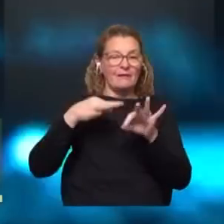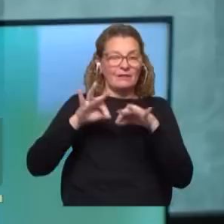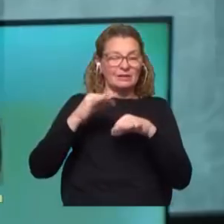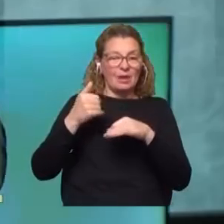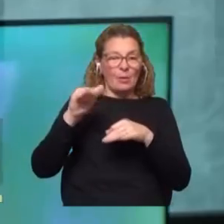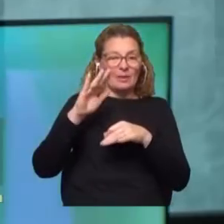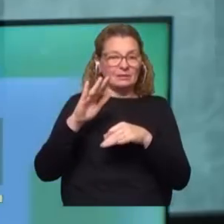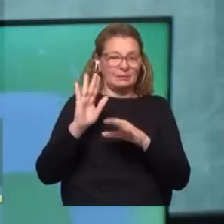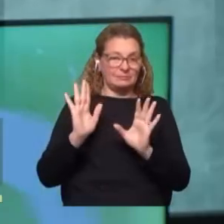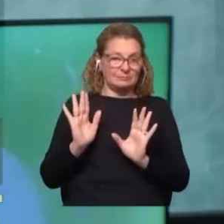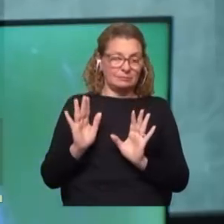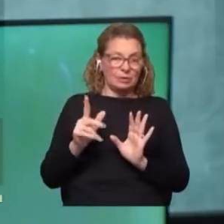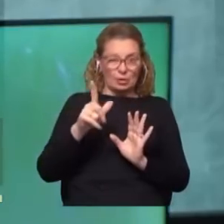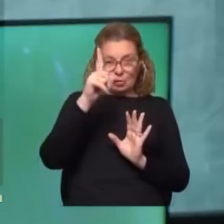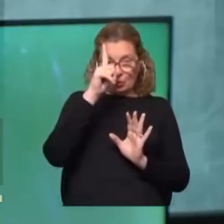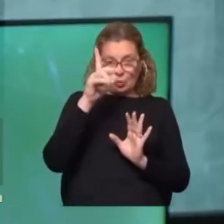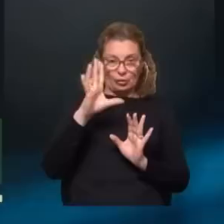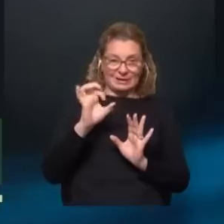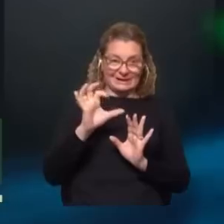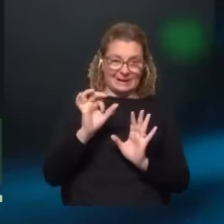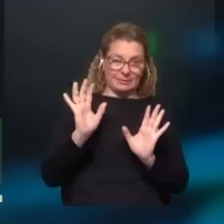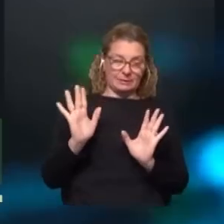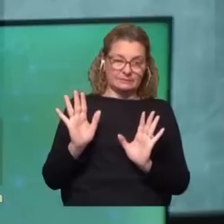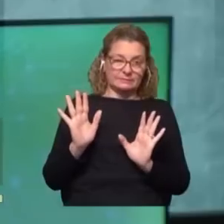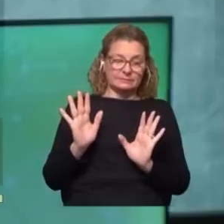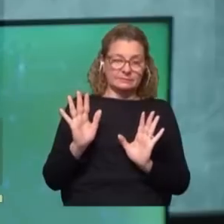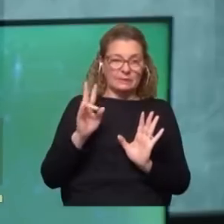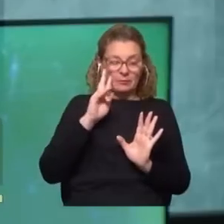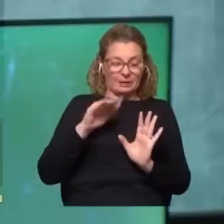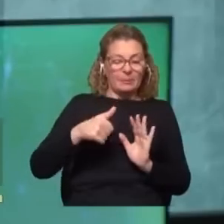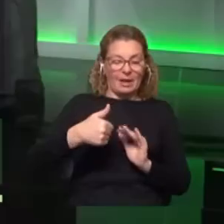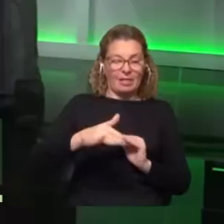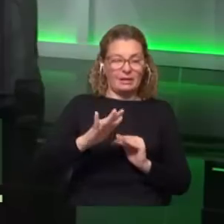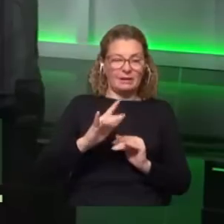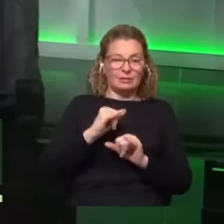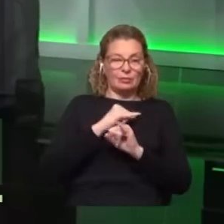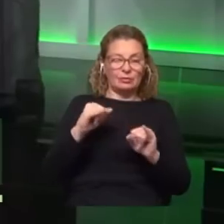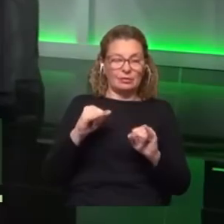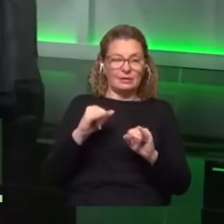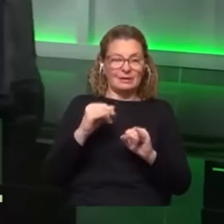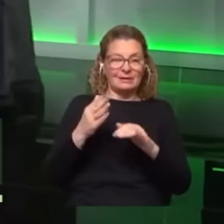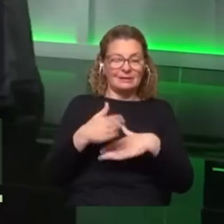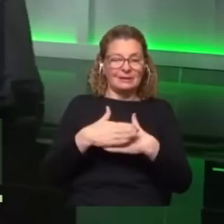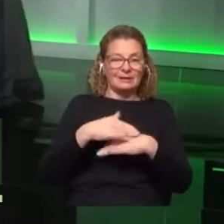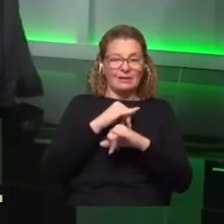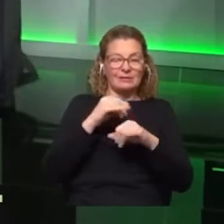claro el trimestre Julio septiembre exactamente que lo tendremos más adelante cuando eso cierre cerca de fin de año Sí gracias germania hasta el